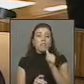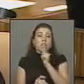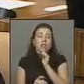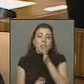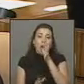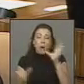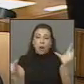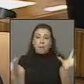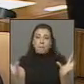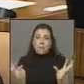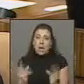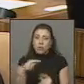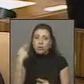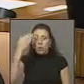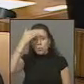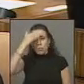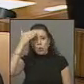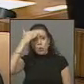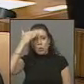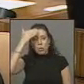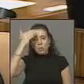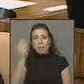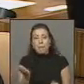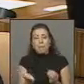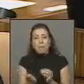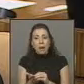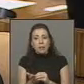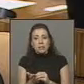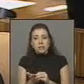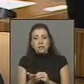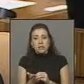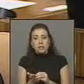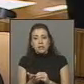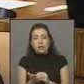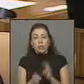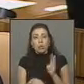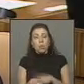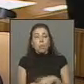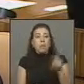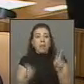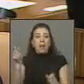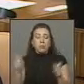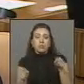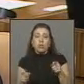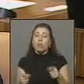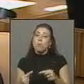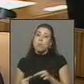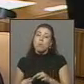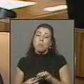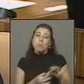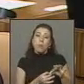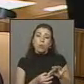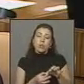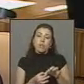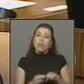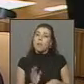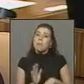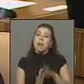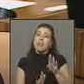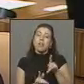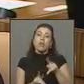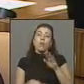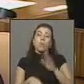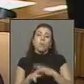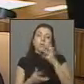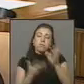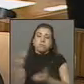cada vez más preocupante, sumado a la acción humana, han sido las causales de la mayoría de estos focos de